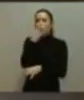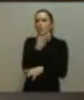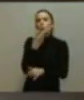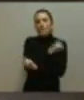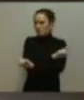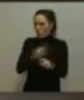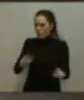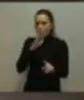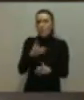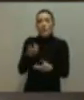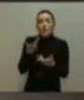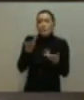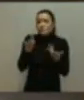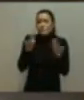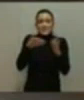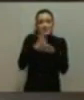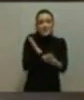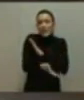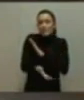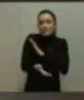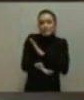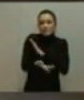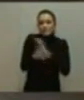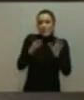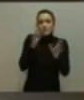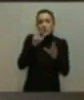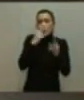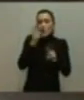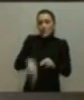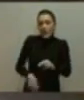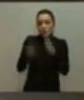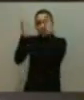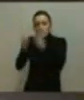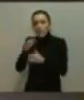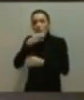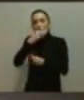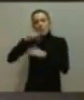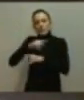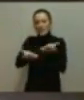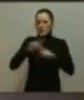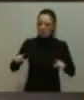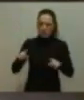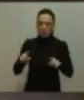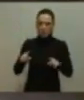mayores. No le pedimos que tenga usted siempre la última palabra la tiene que tener la ciudadanía. No mire izquierda y a